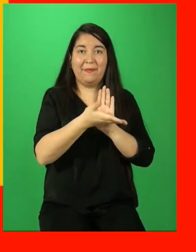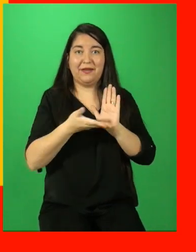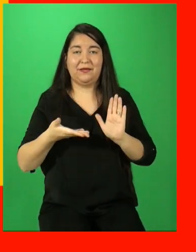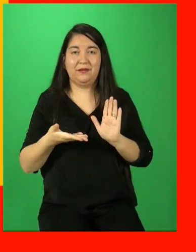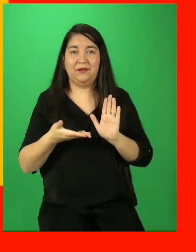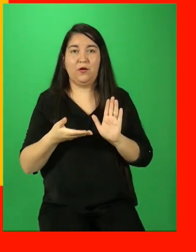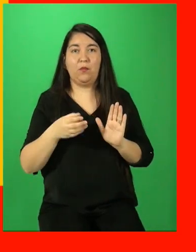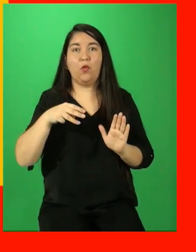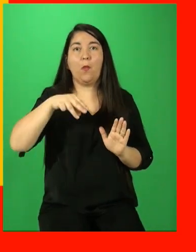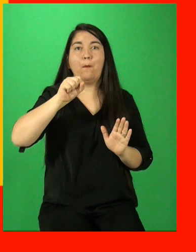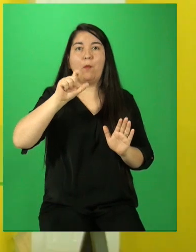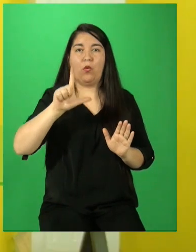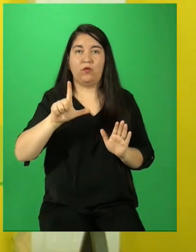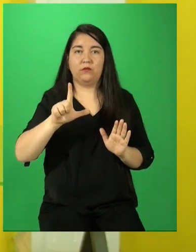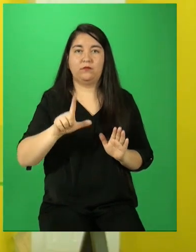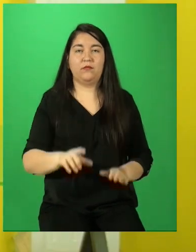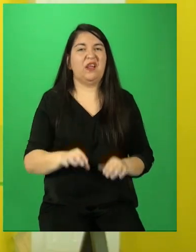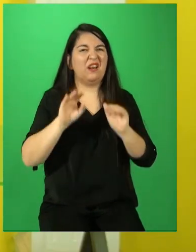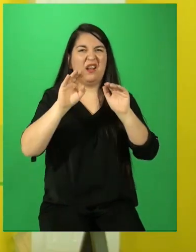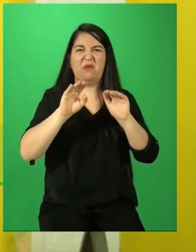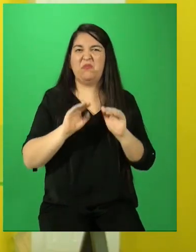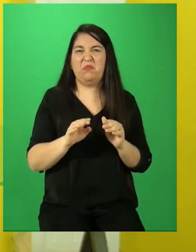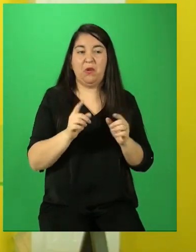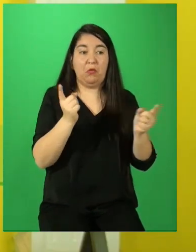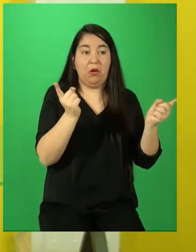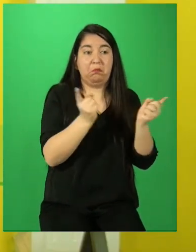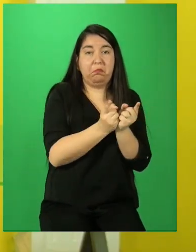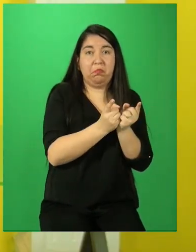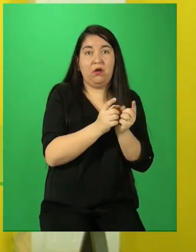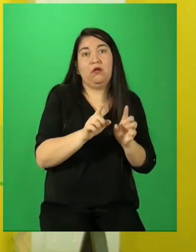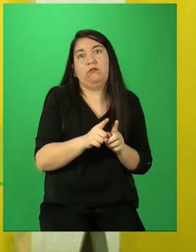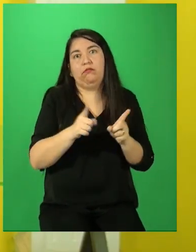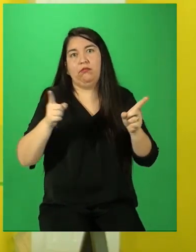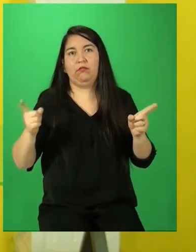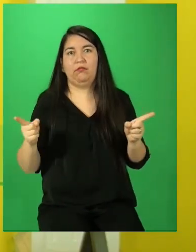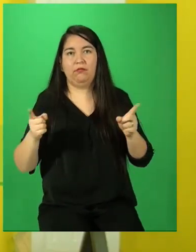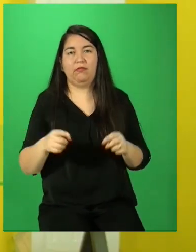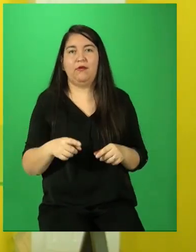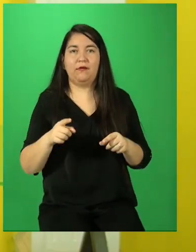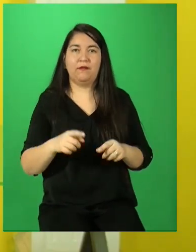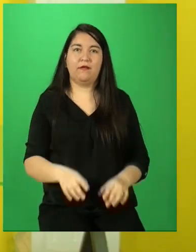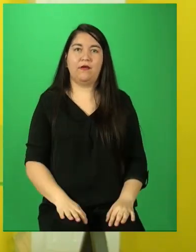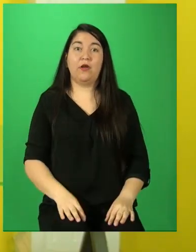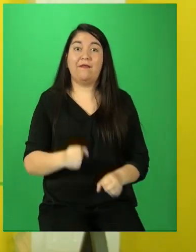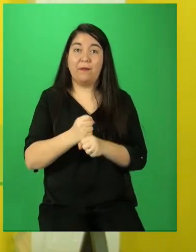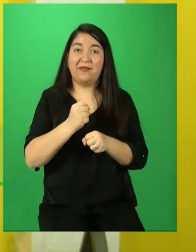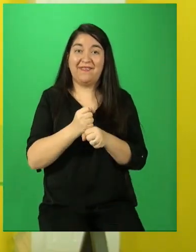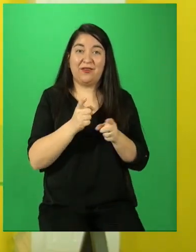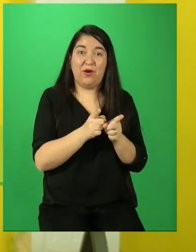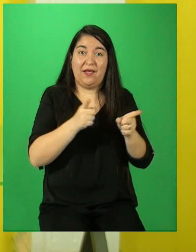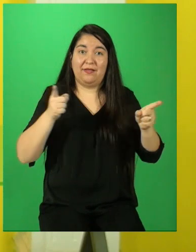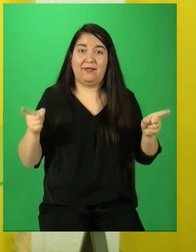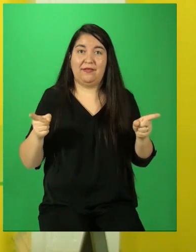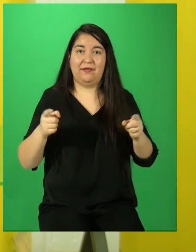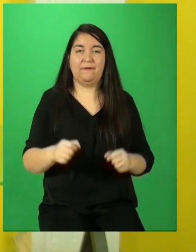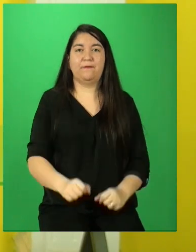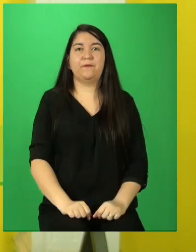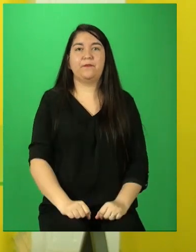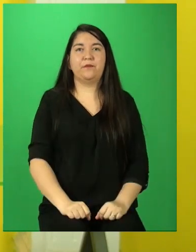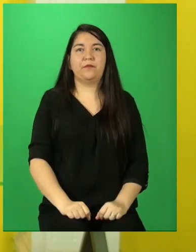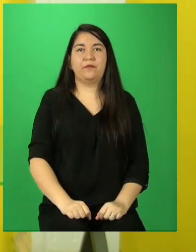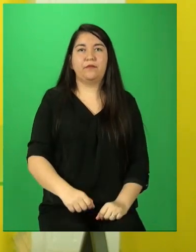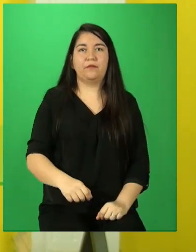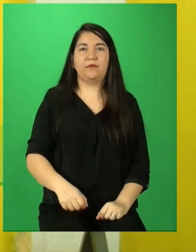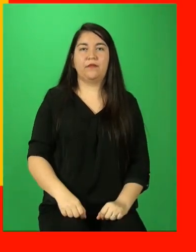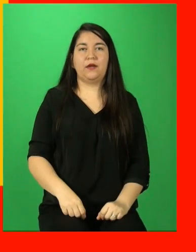cuenta ustedes, es la misma fórmula, solo que una está resumida y la otra extendida. Vamos a trabajar con la extendida.